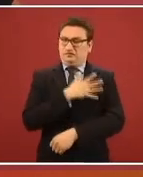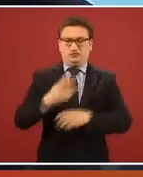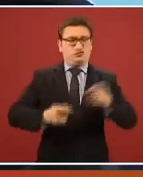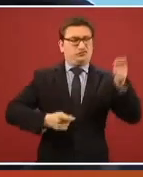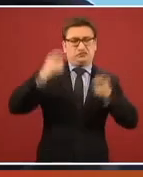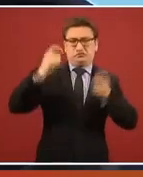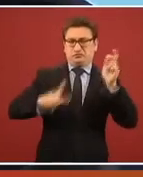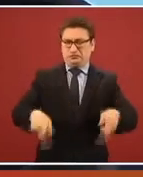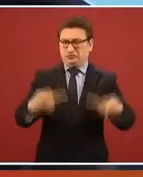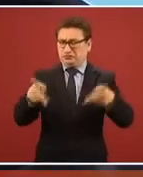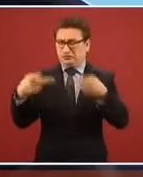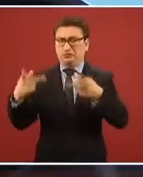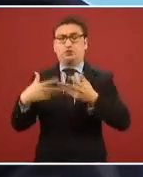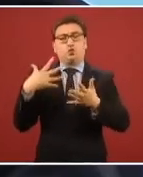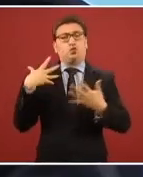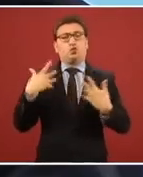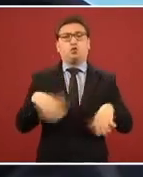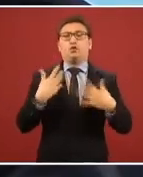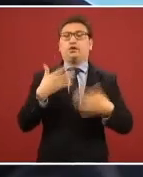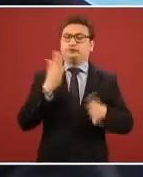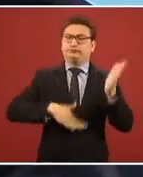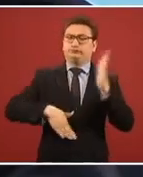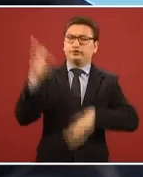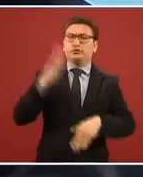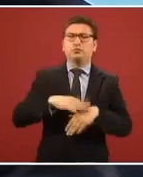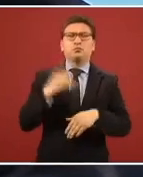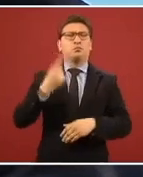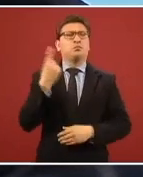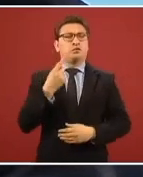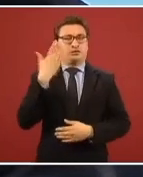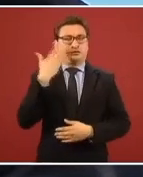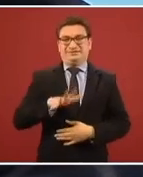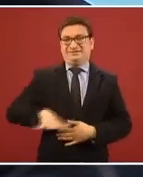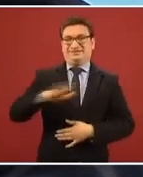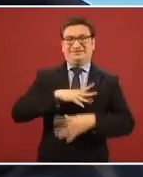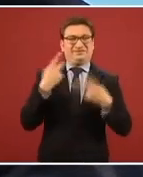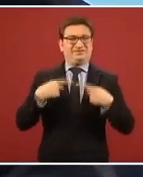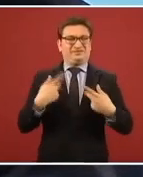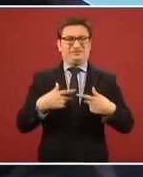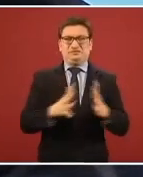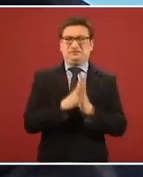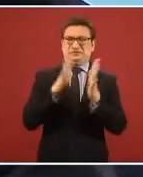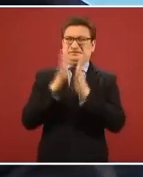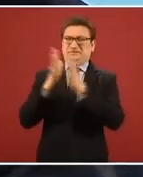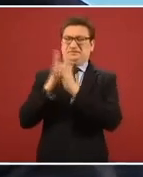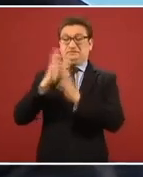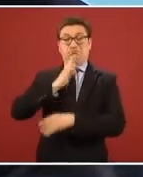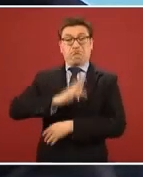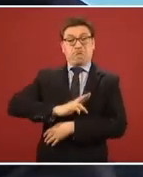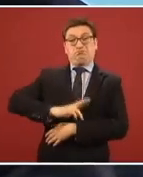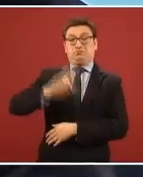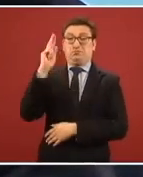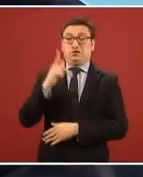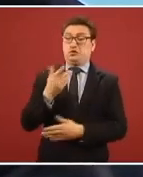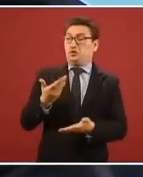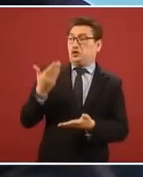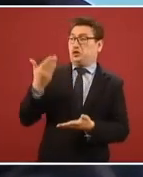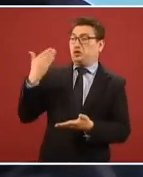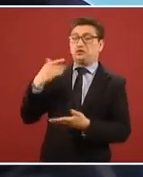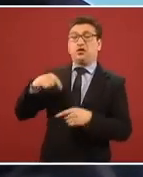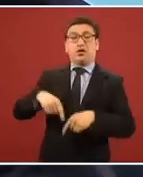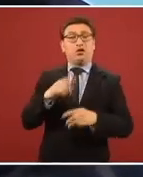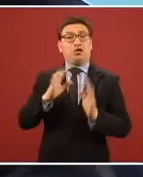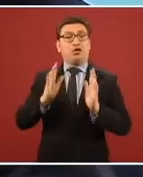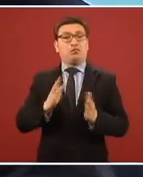éxito porque fue un éxito porque logramos la mayor participación en la historia de las subastas que hemos realizado en los pinos